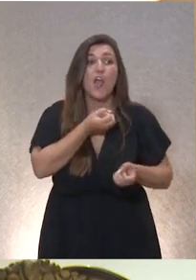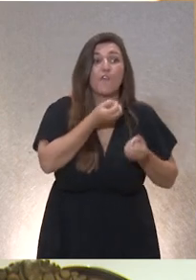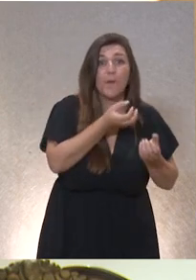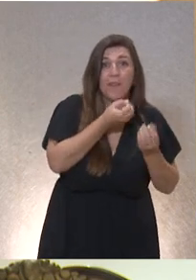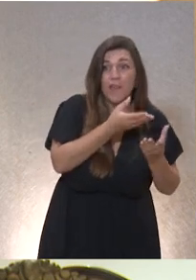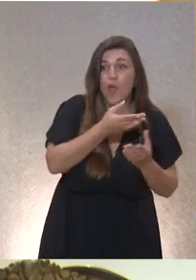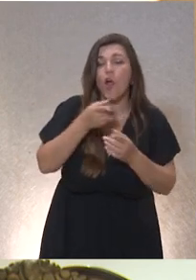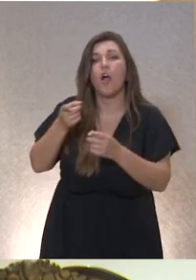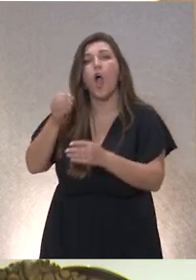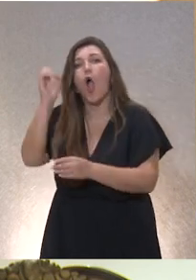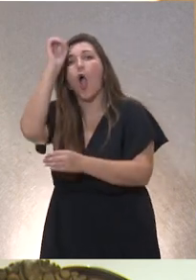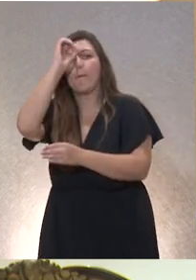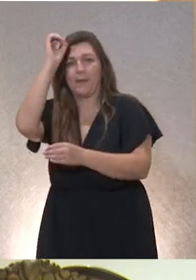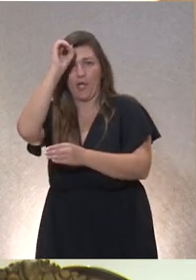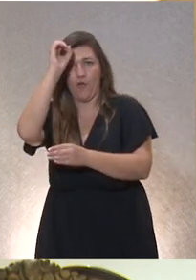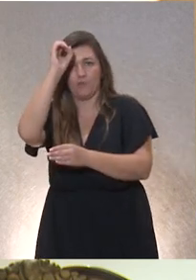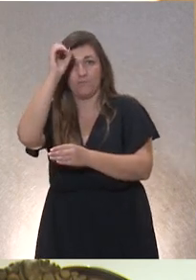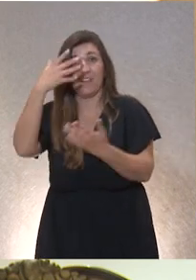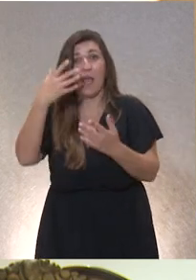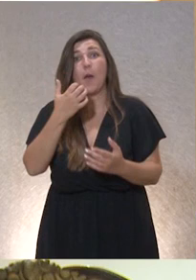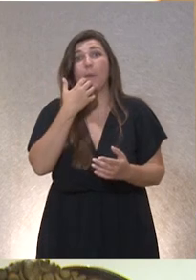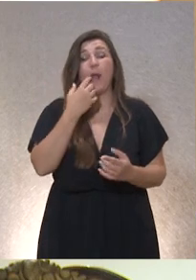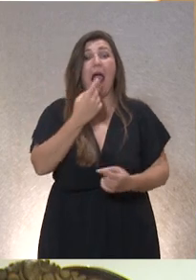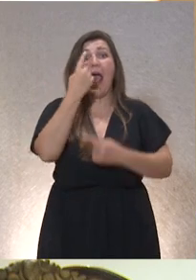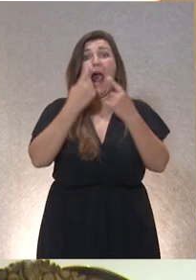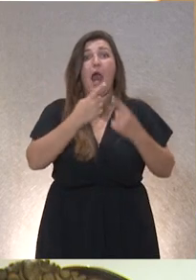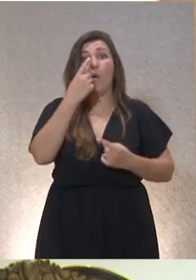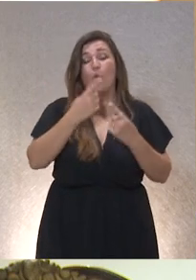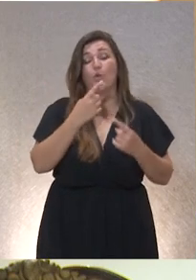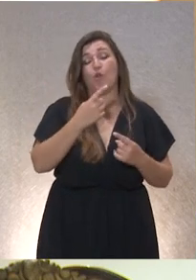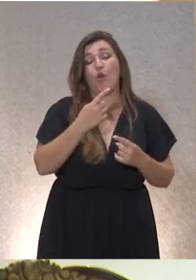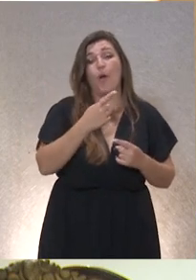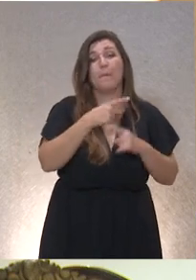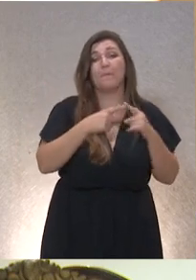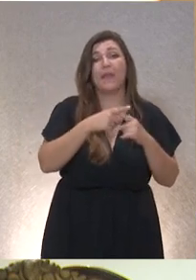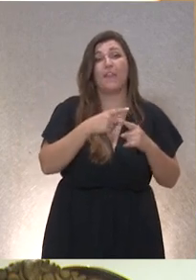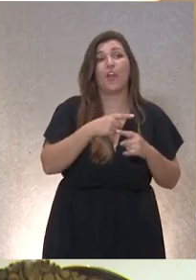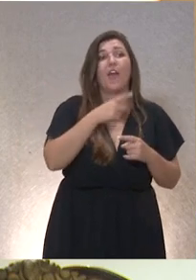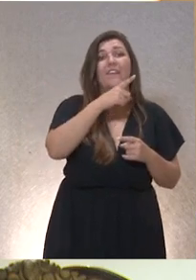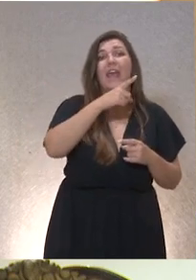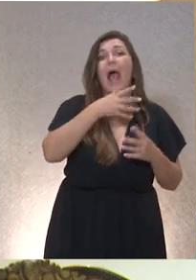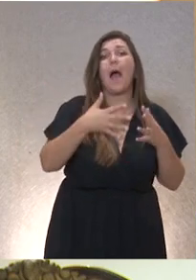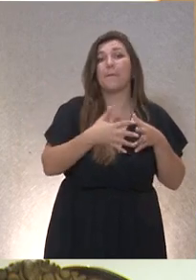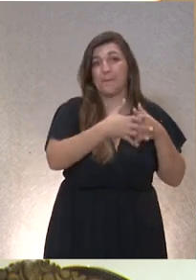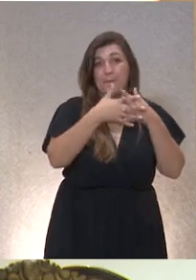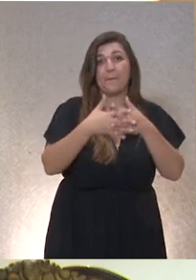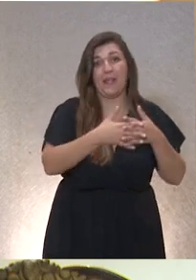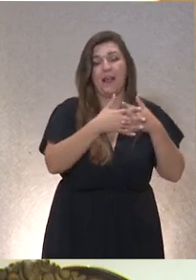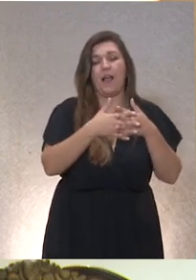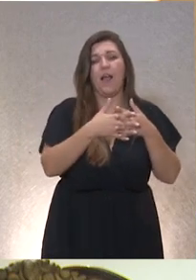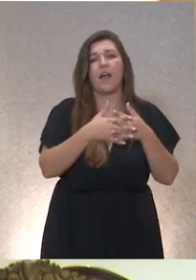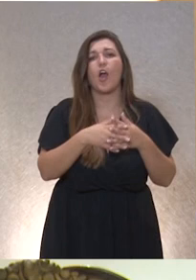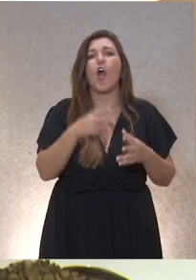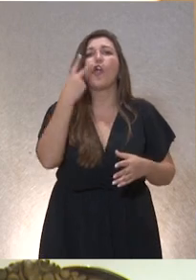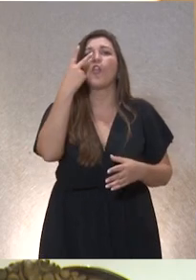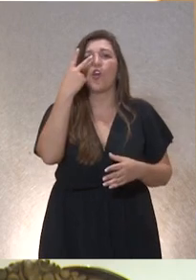Clara por ejemplo En algunos medios norteamericanos hay dos directores del medio dos redacciones la de opinión y